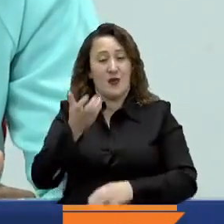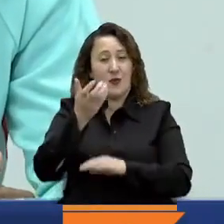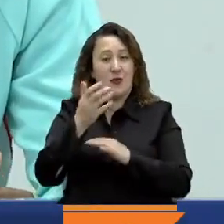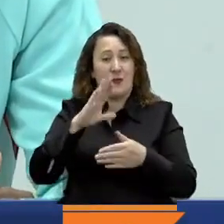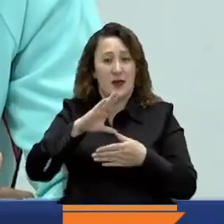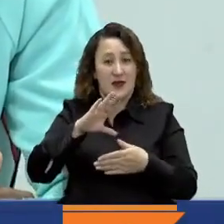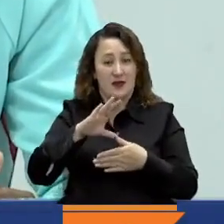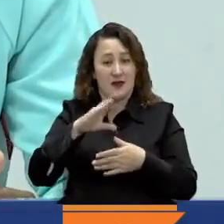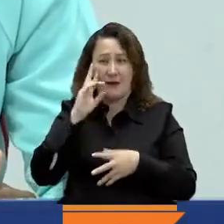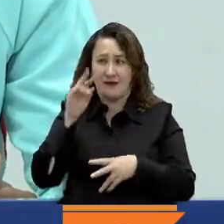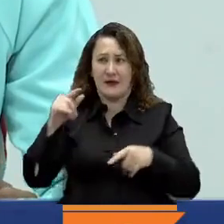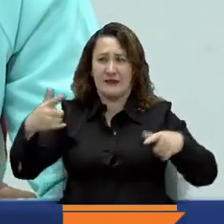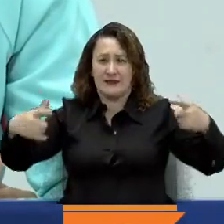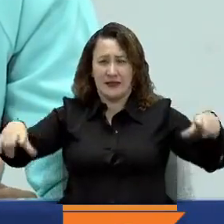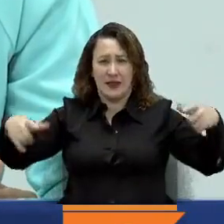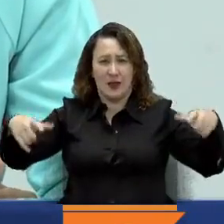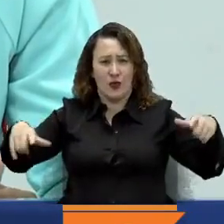ese estadio